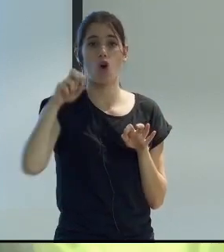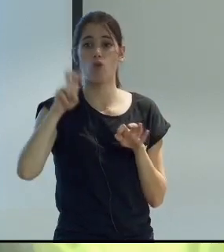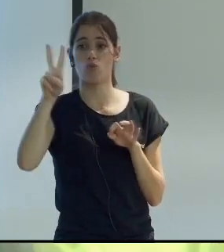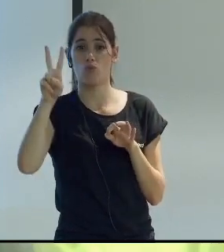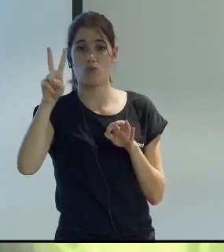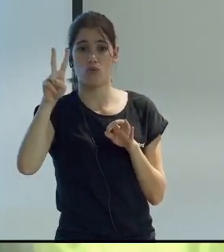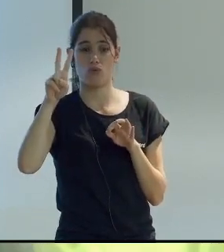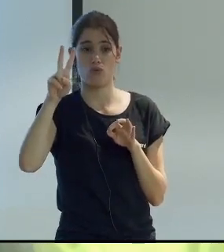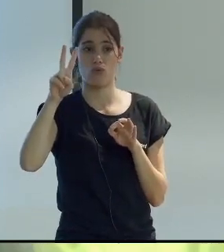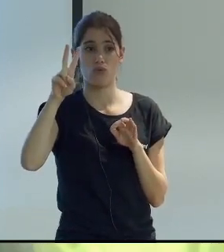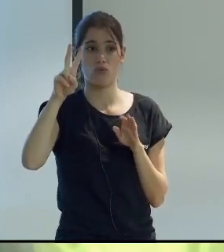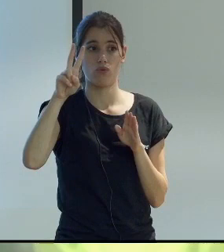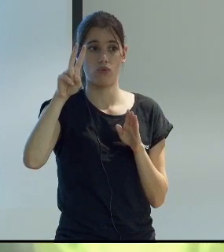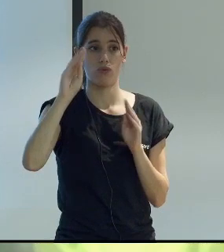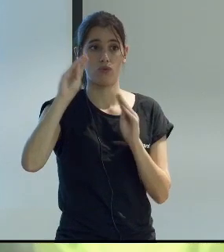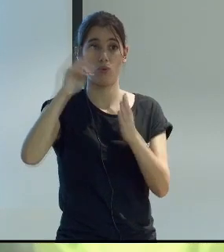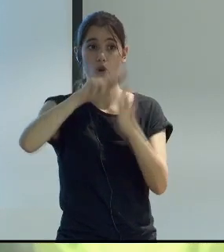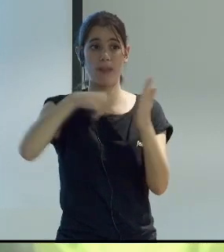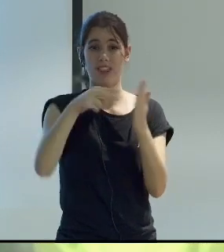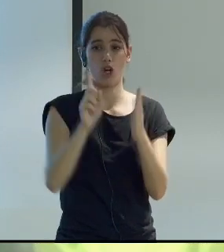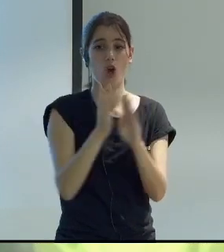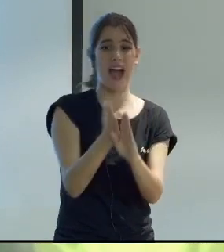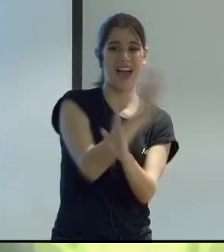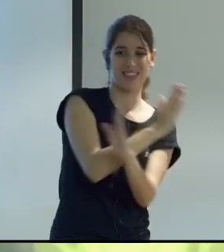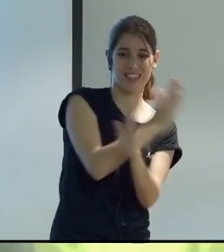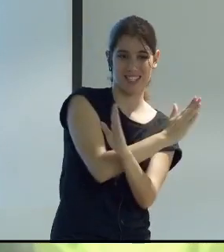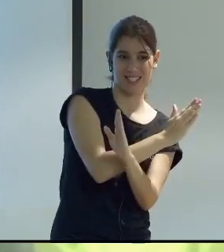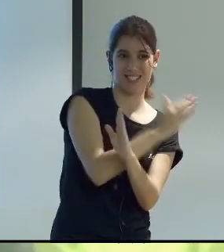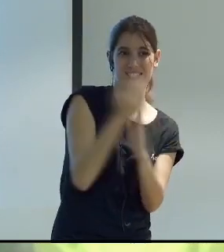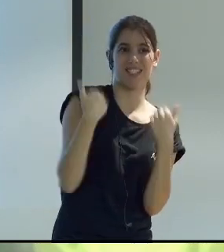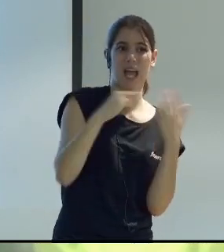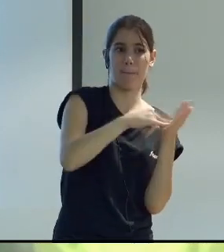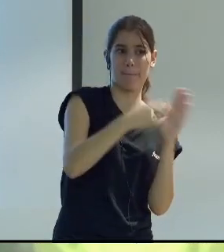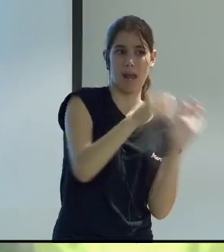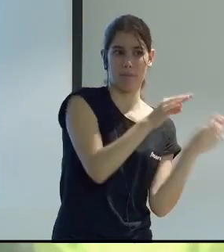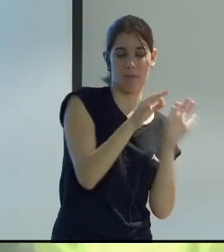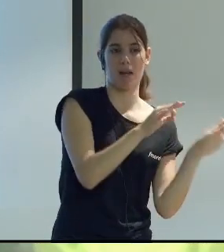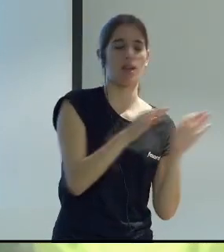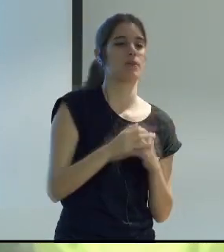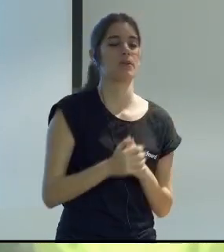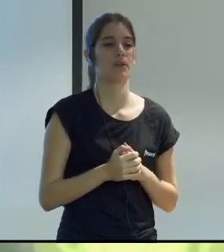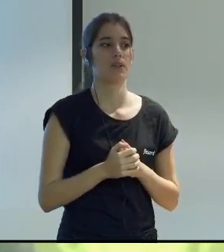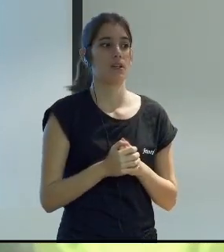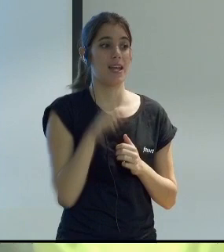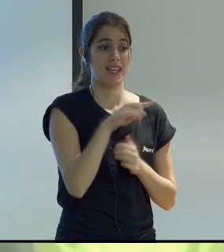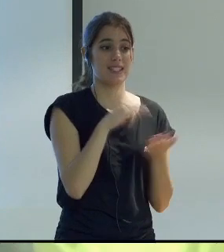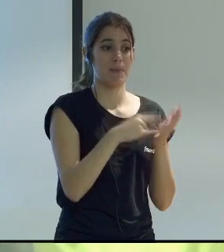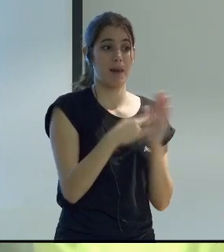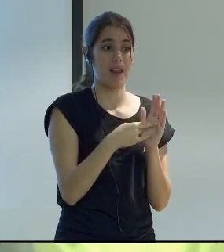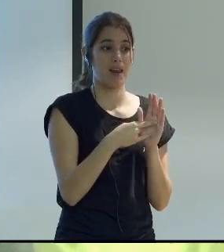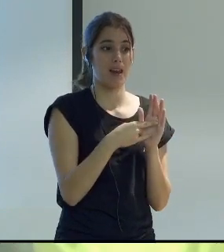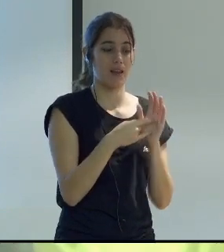había ratificado su Convención sobre los Derechos de las Personas con Discapacidad. Están